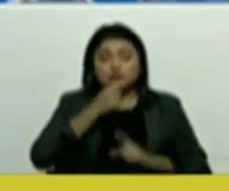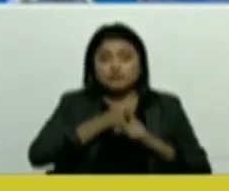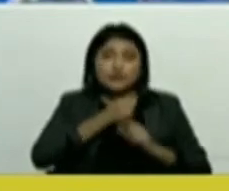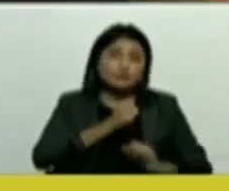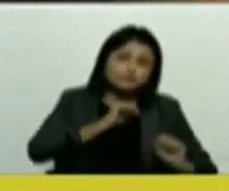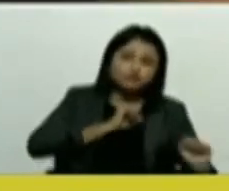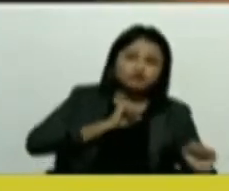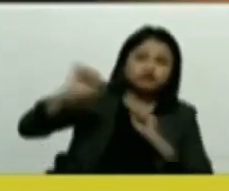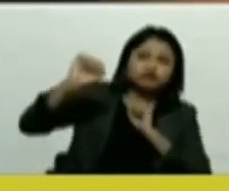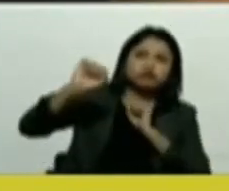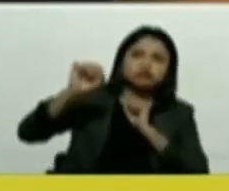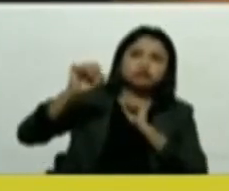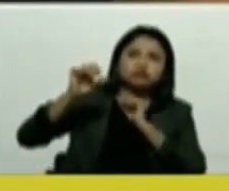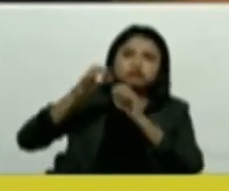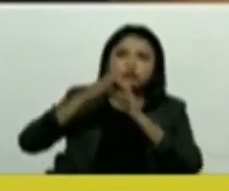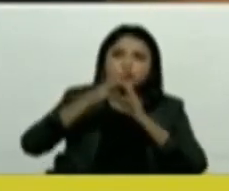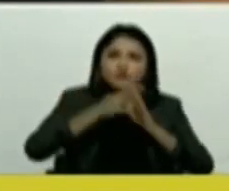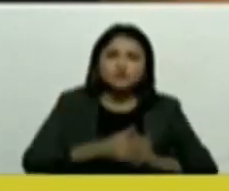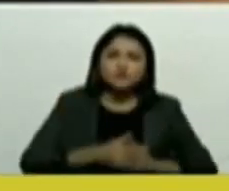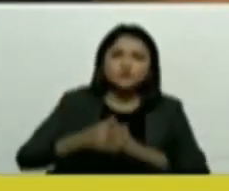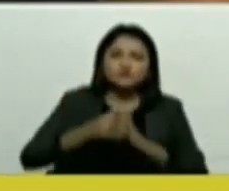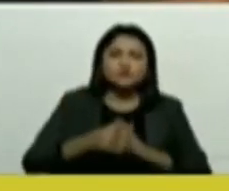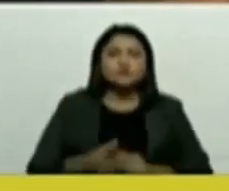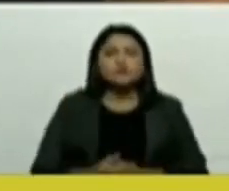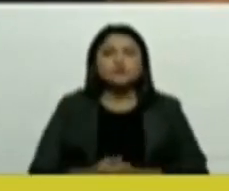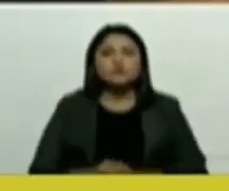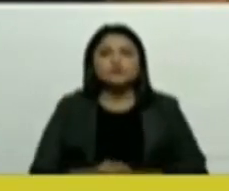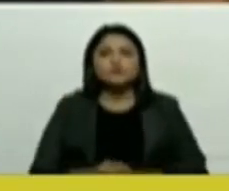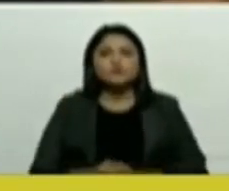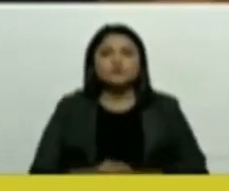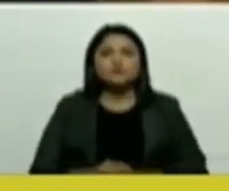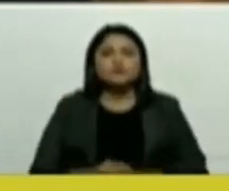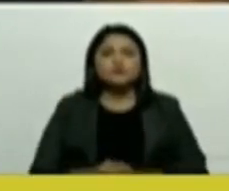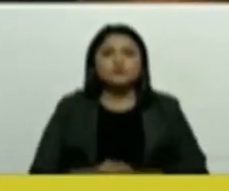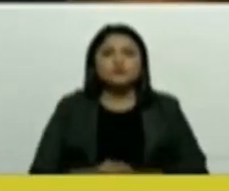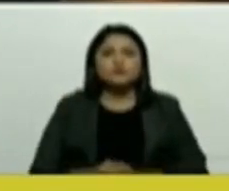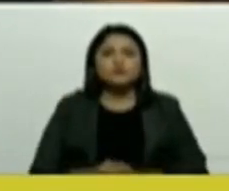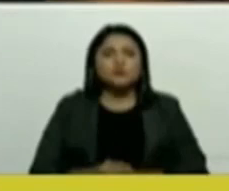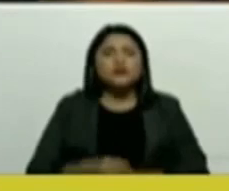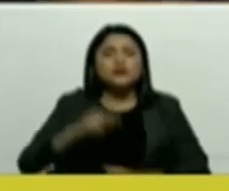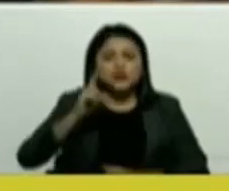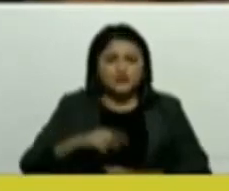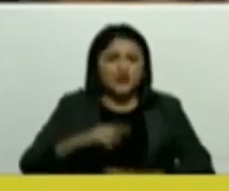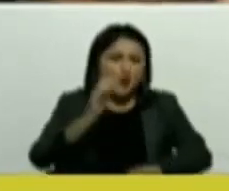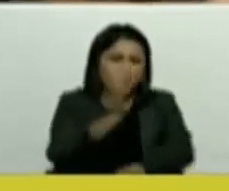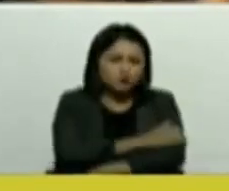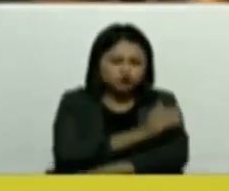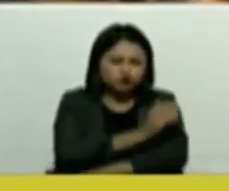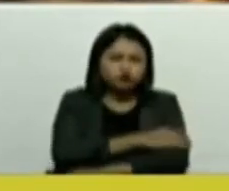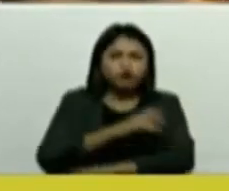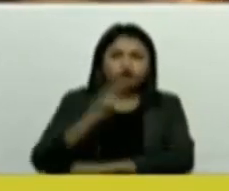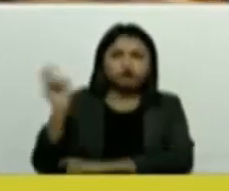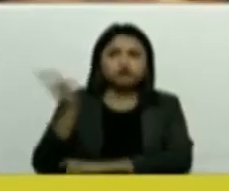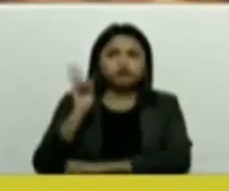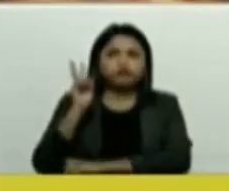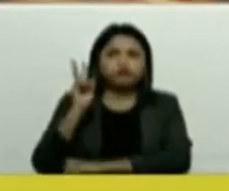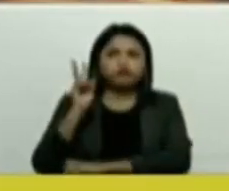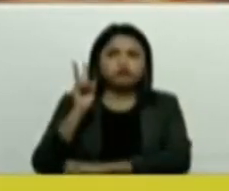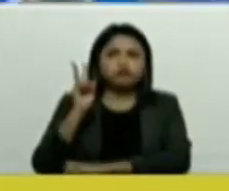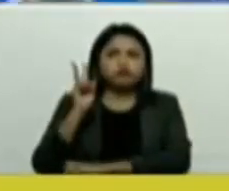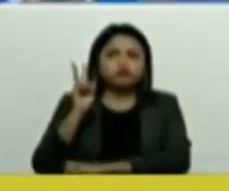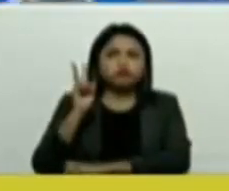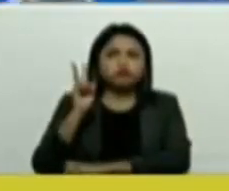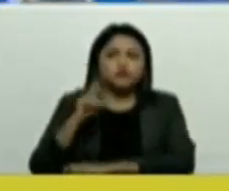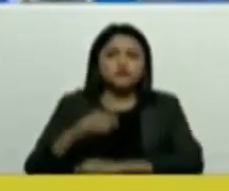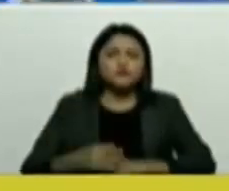de combatir el imperialismo. And the local oligarchy. Así como la oligarquía nacional.